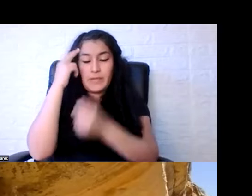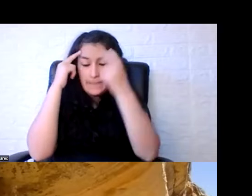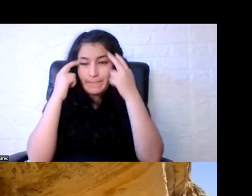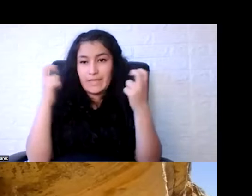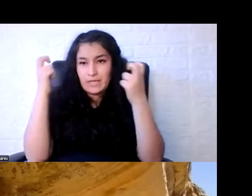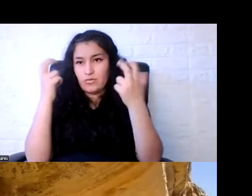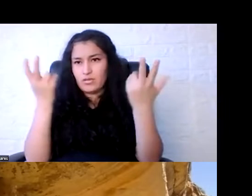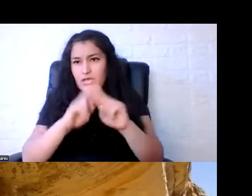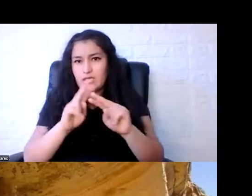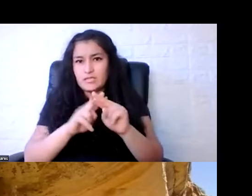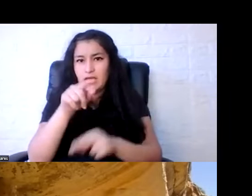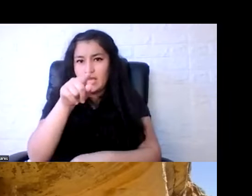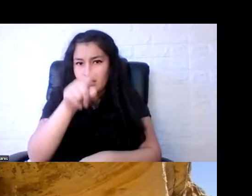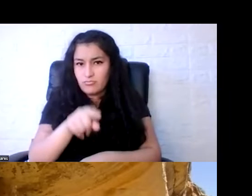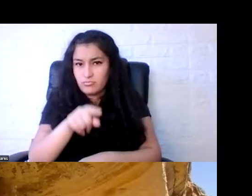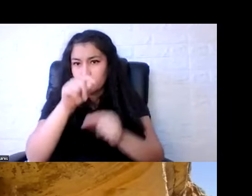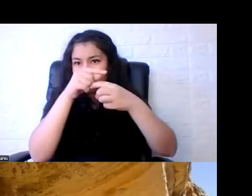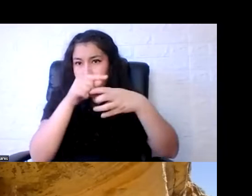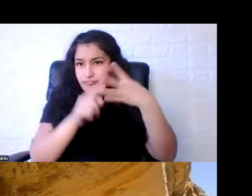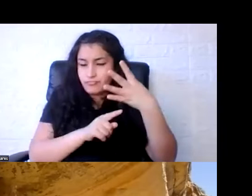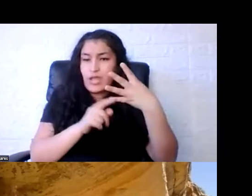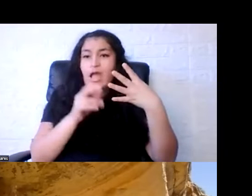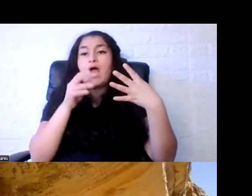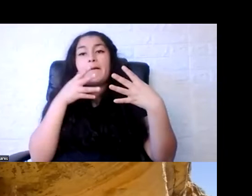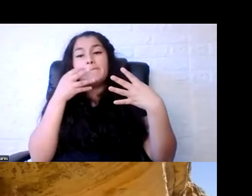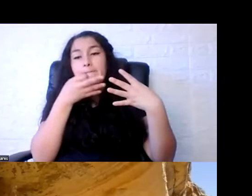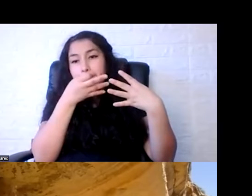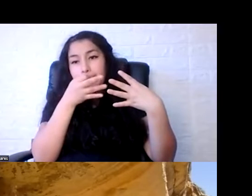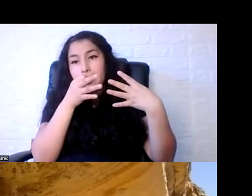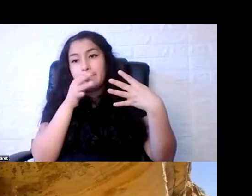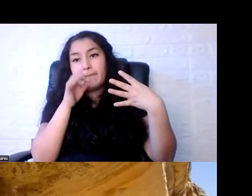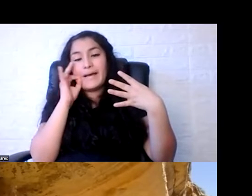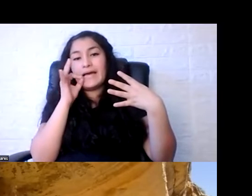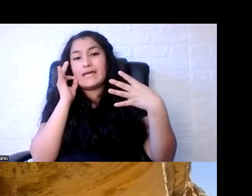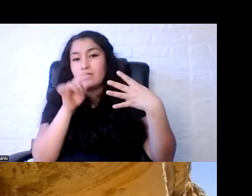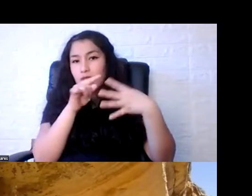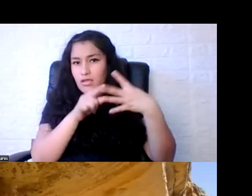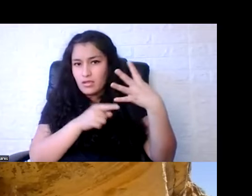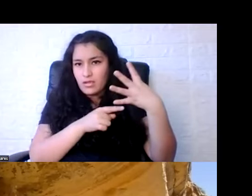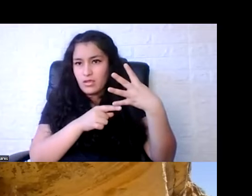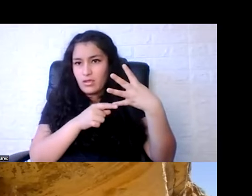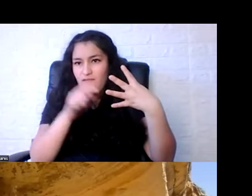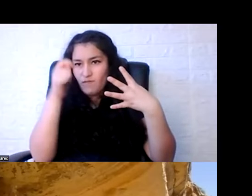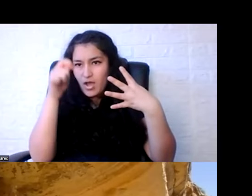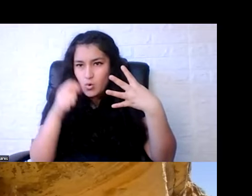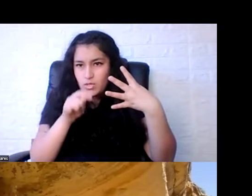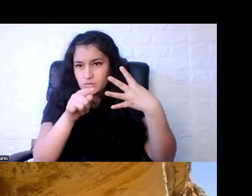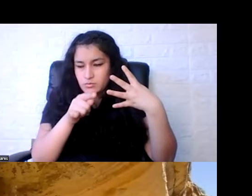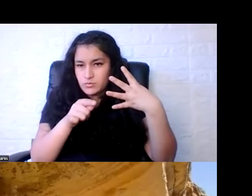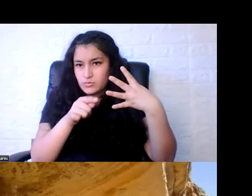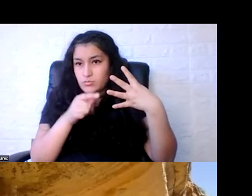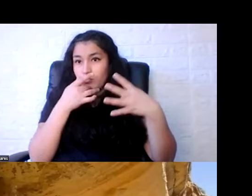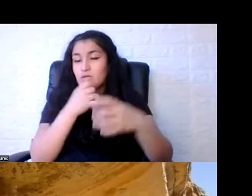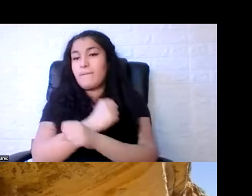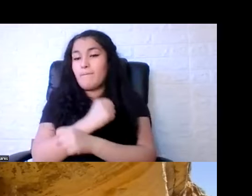lo que está en amarillo, ¿sí? Y ahorita les voy a decir cómo. Además, la policía